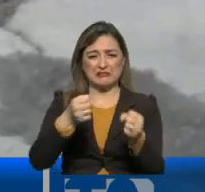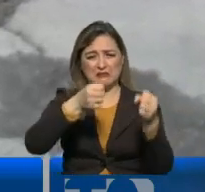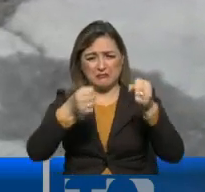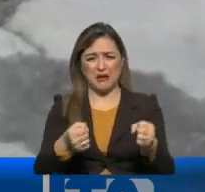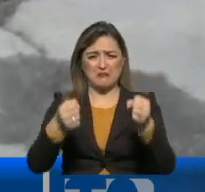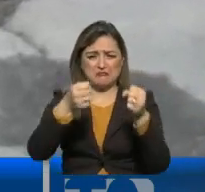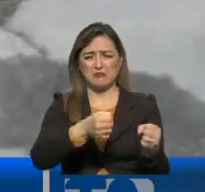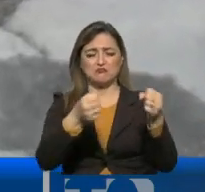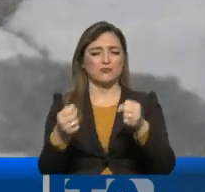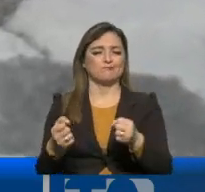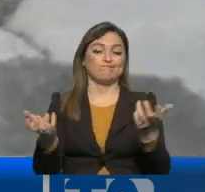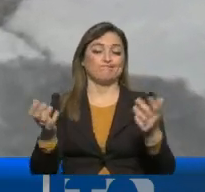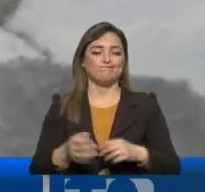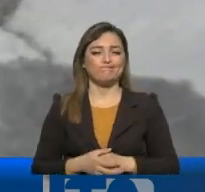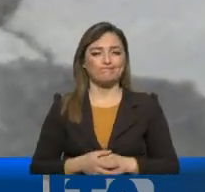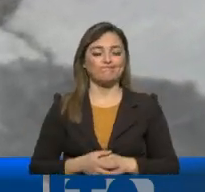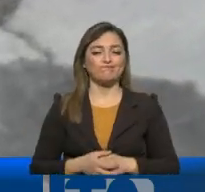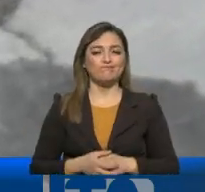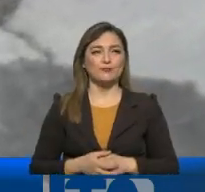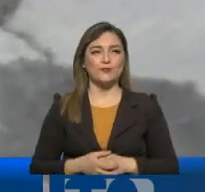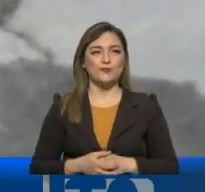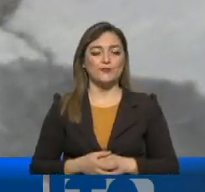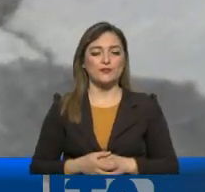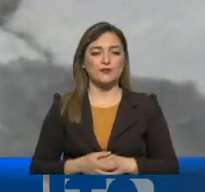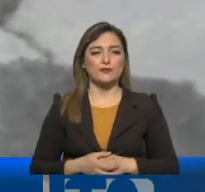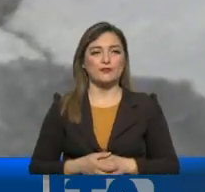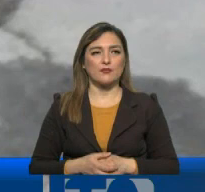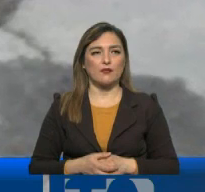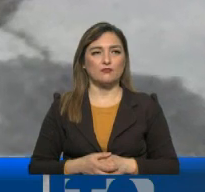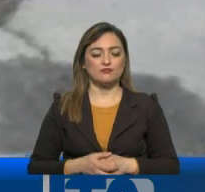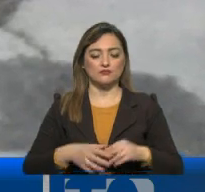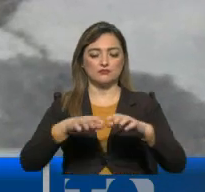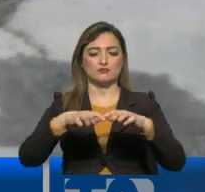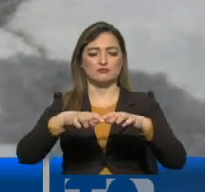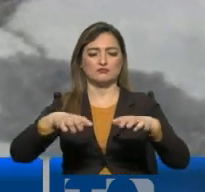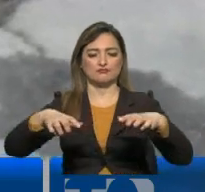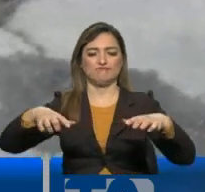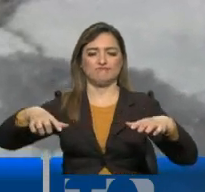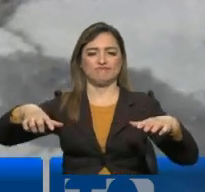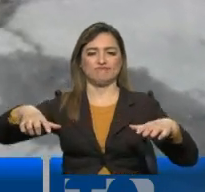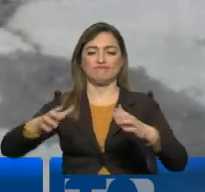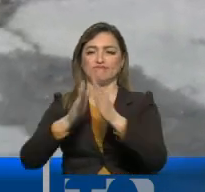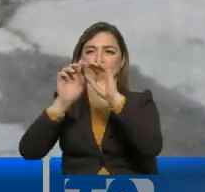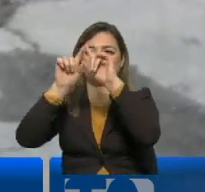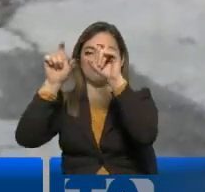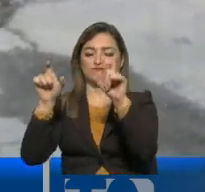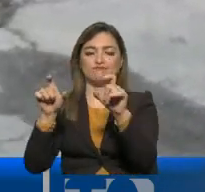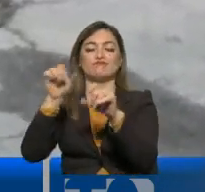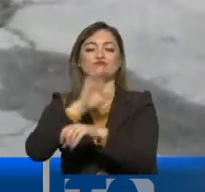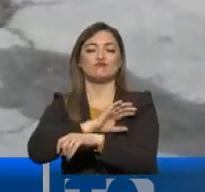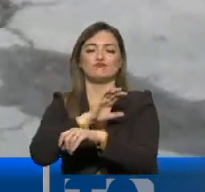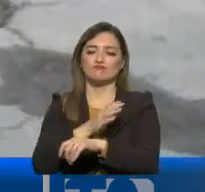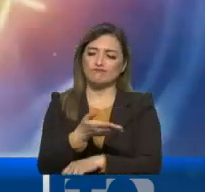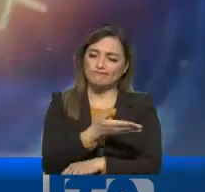los innumerables baches que existen en la zona y que día a día aumentan su tamaño. Solicitan a la empresa de movilidad y obras públicas la rehabilitación